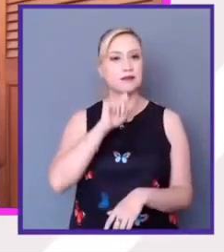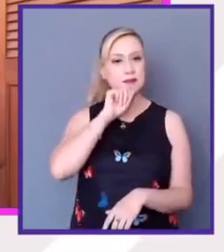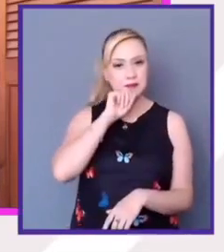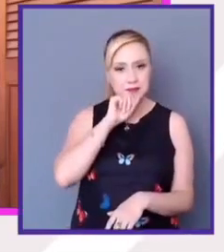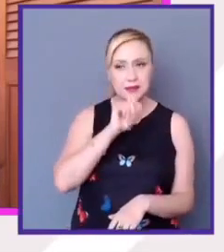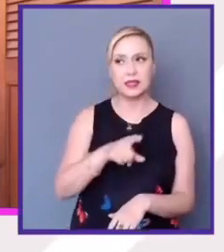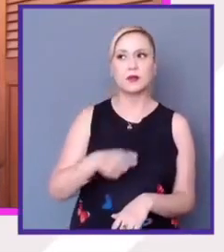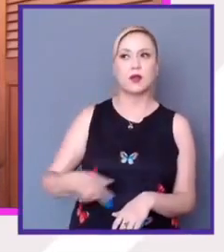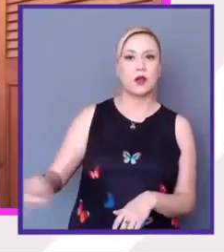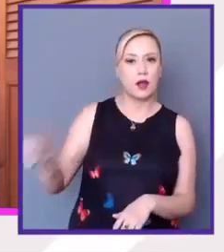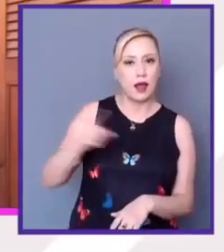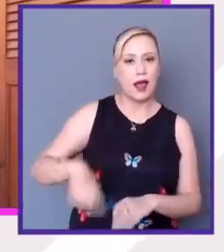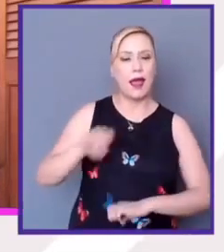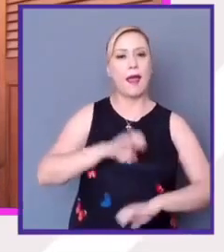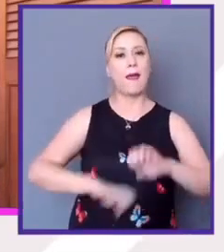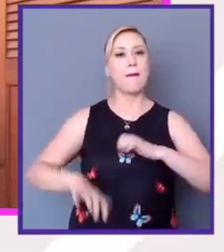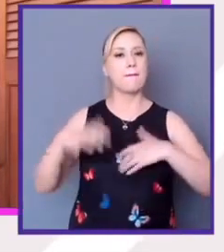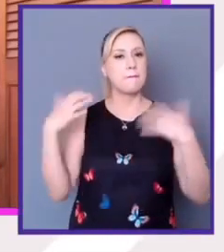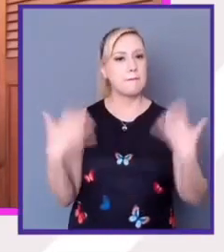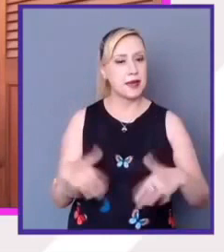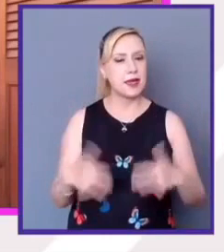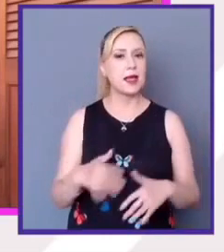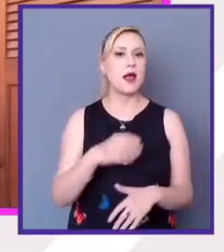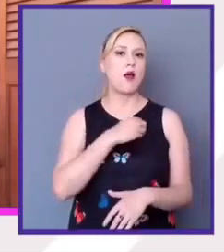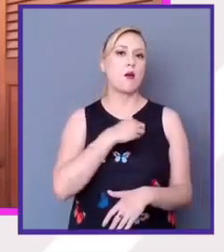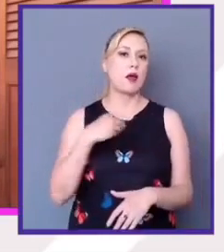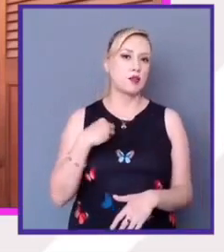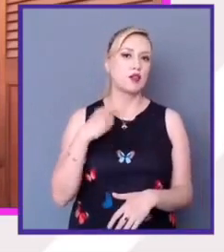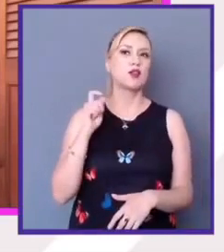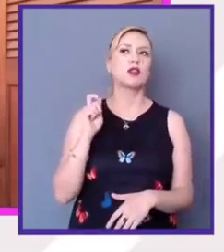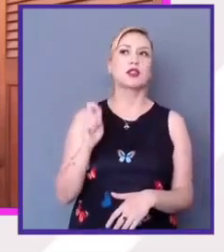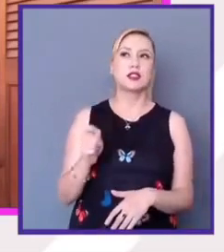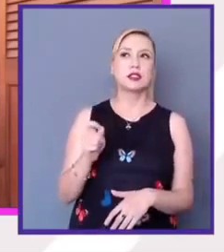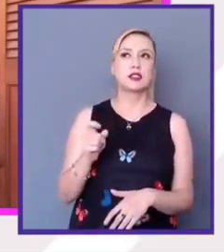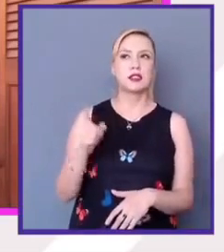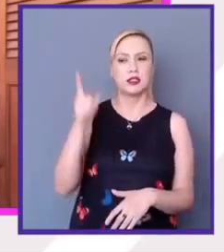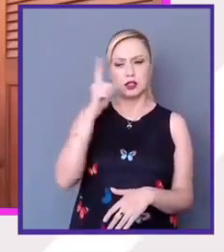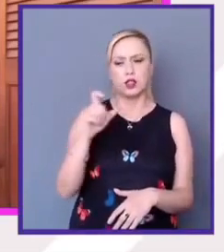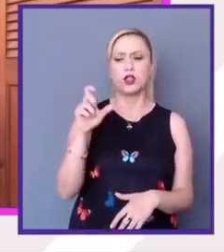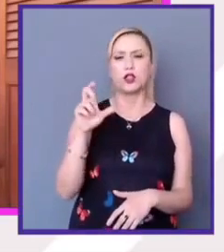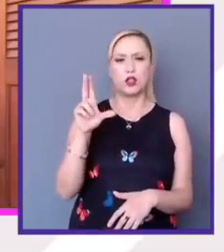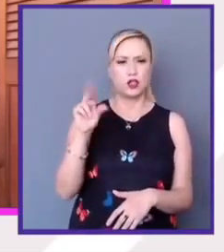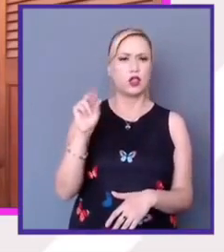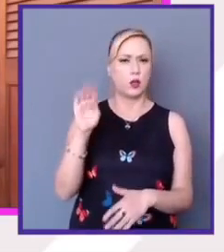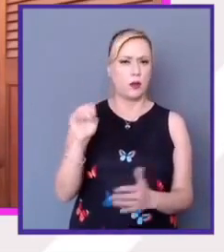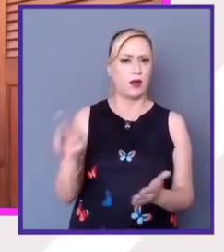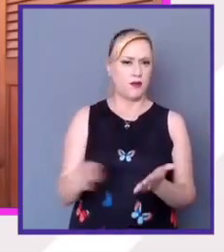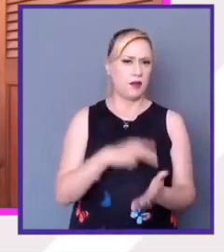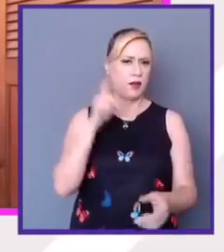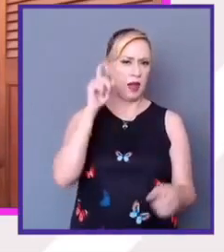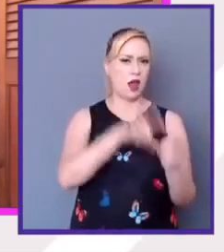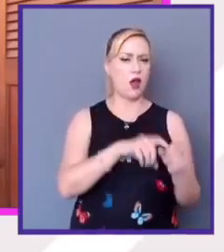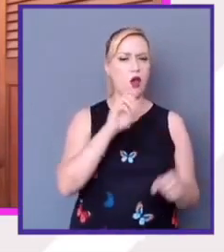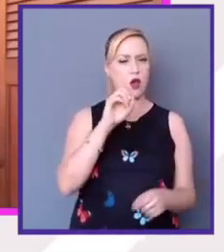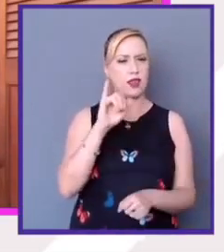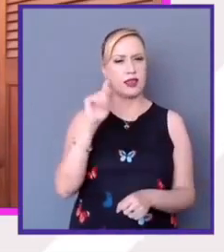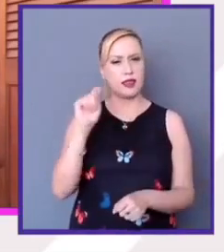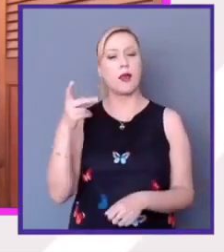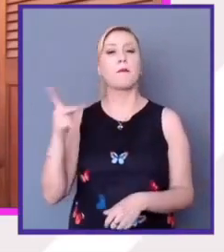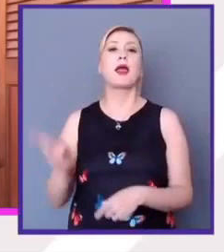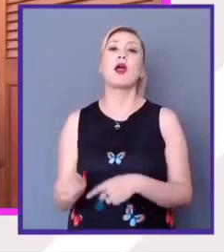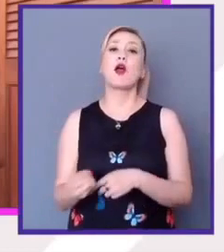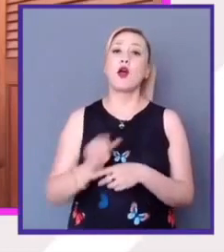en particular lo que mencionaste de la Ley Federal del Trabajo y el Convenio 189 de la OIT, sino que también hay desde el Consejo para Prevenir y Eliminar